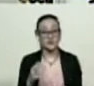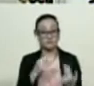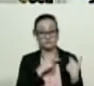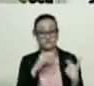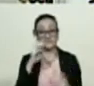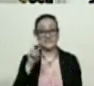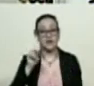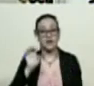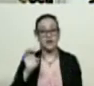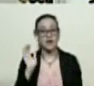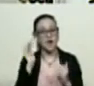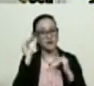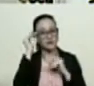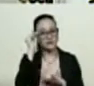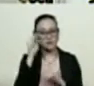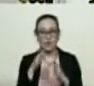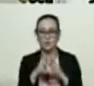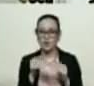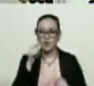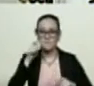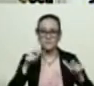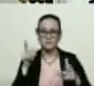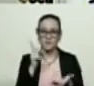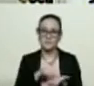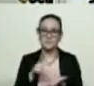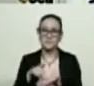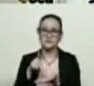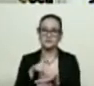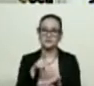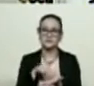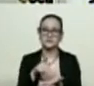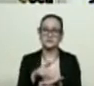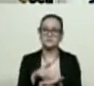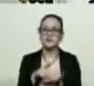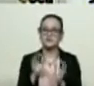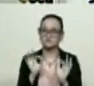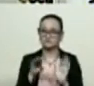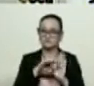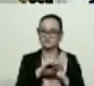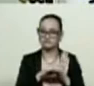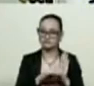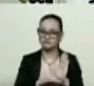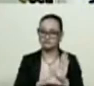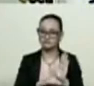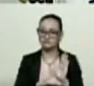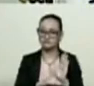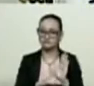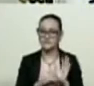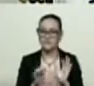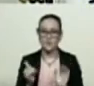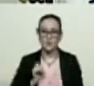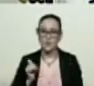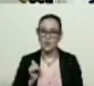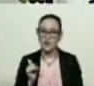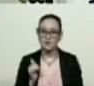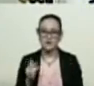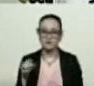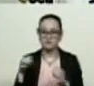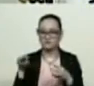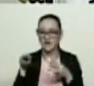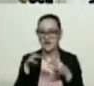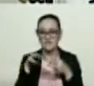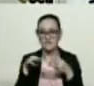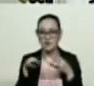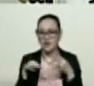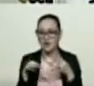atendiendo a todos los que participan dentro de un evento en cualquiera de los niveles de elección que se